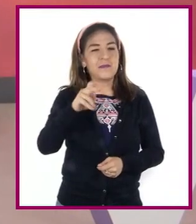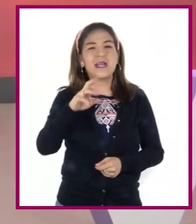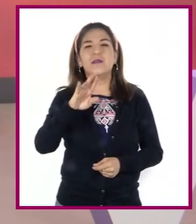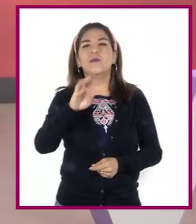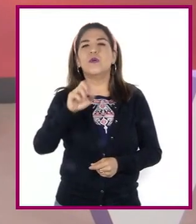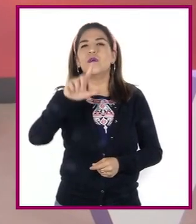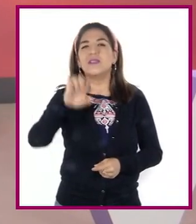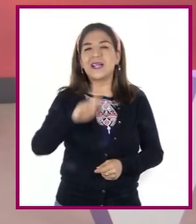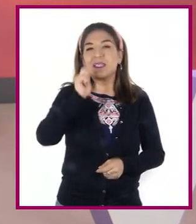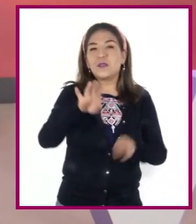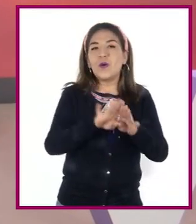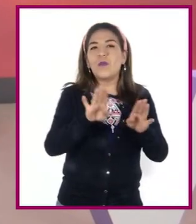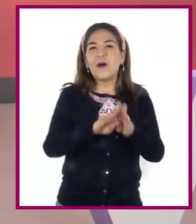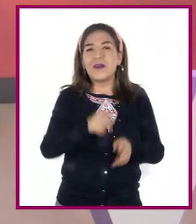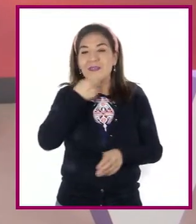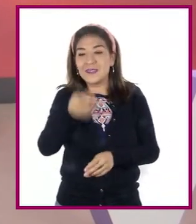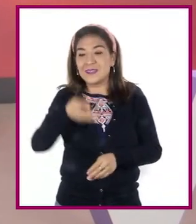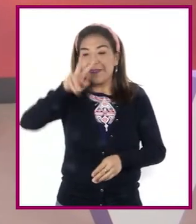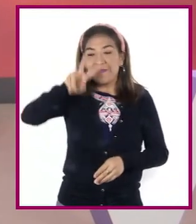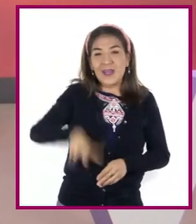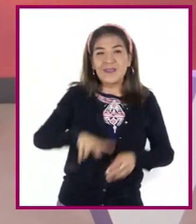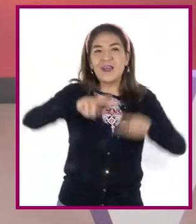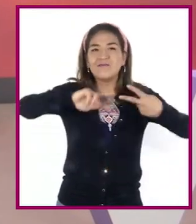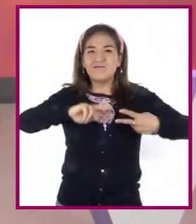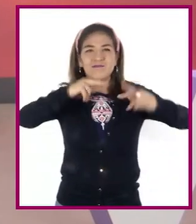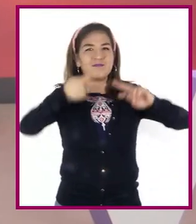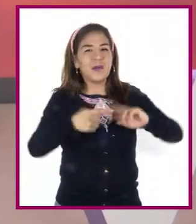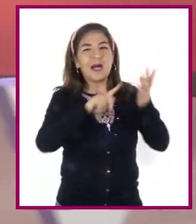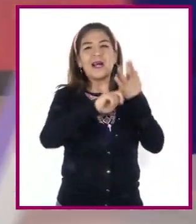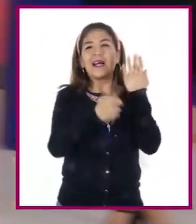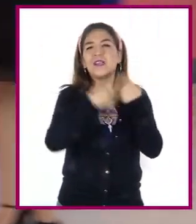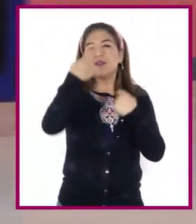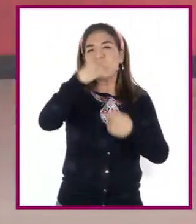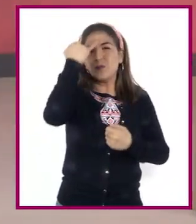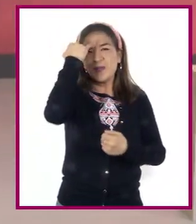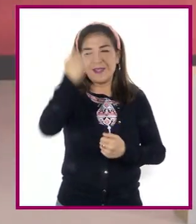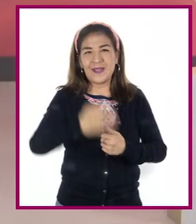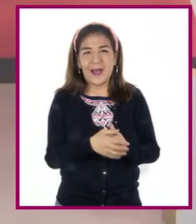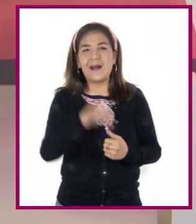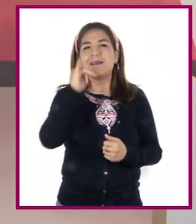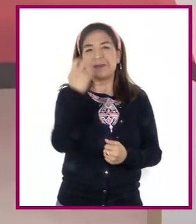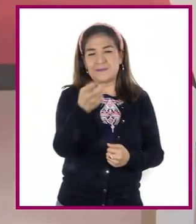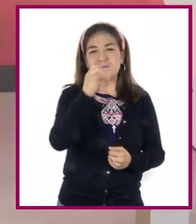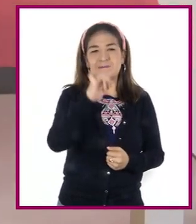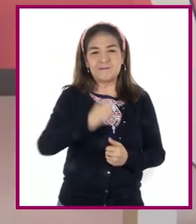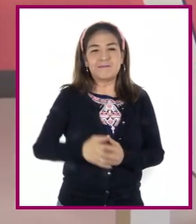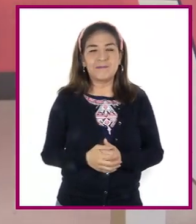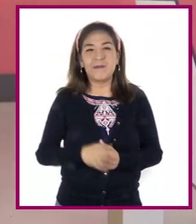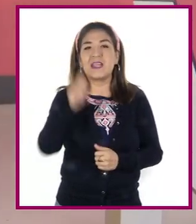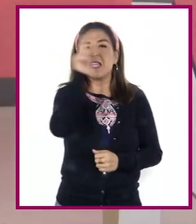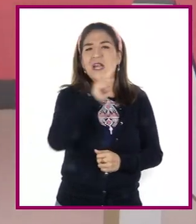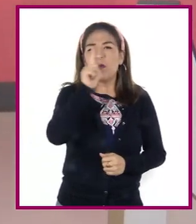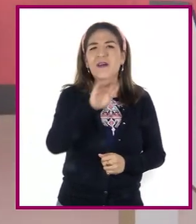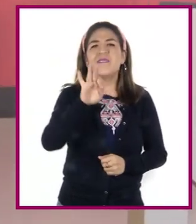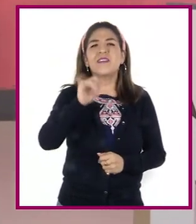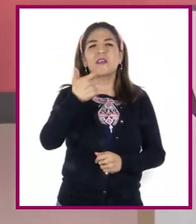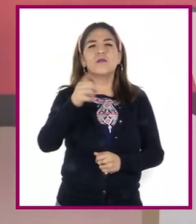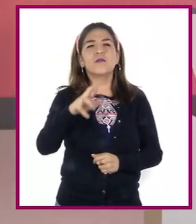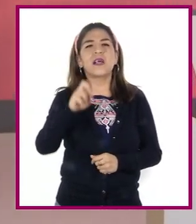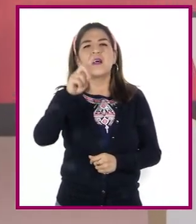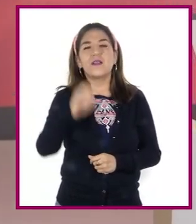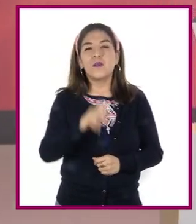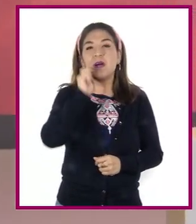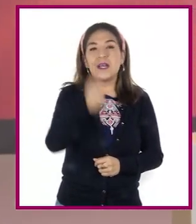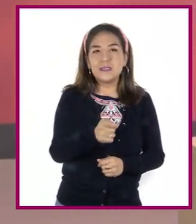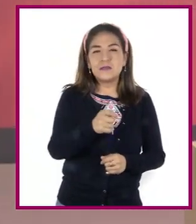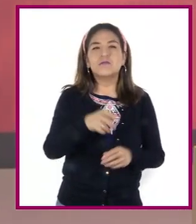la realidad, sino una opinión o una interpretación de ella. Exactamente. El lenguaje figurado es del que